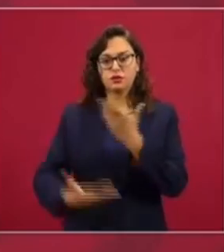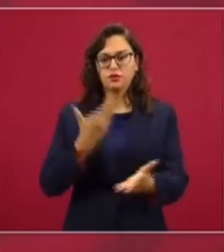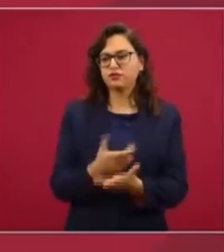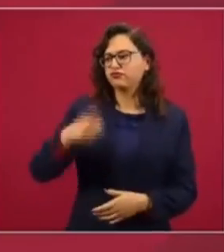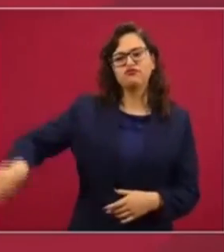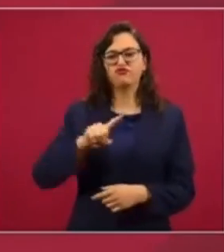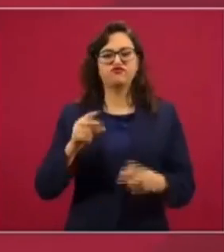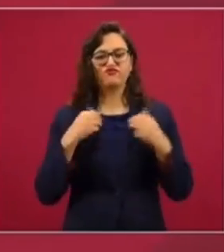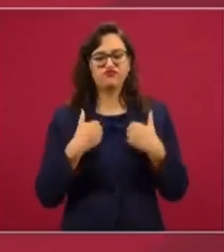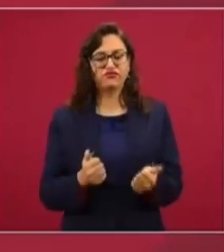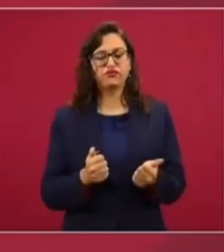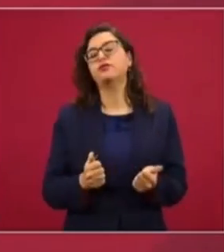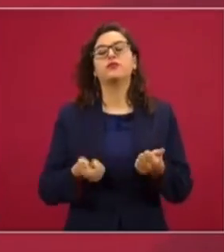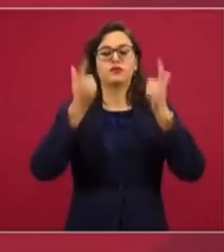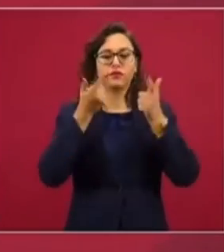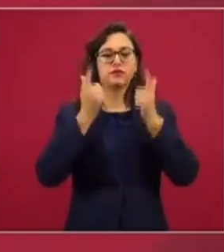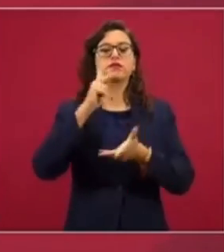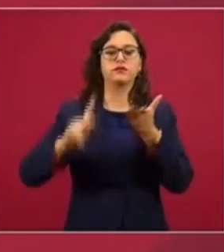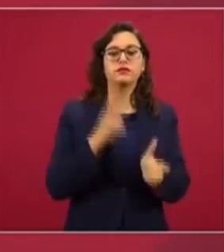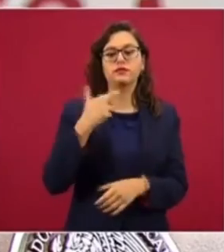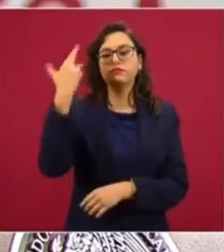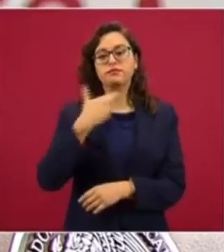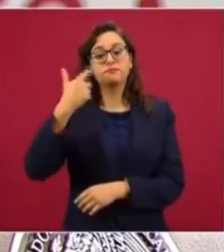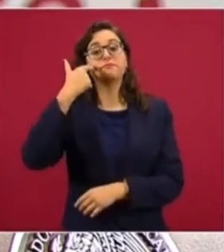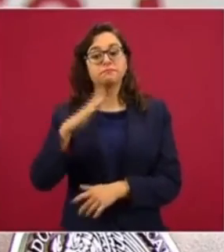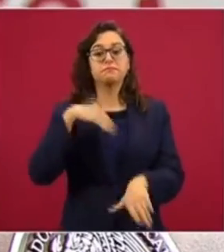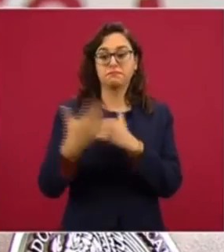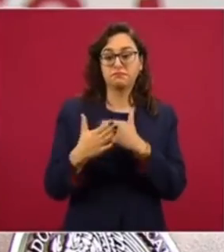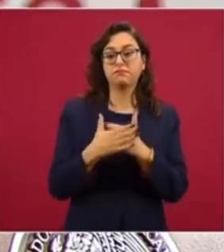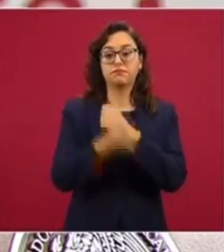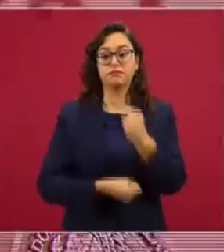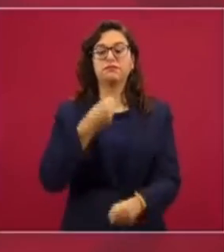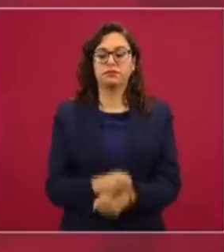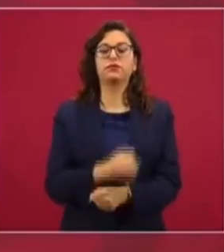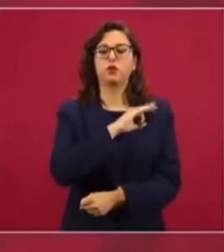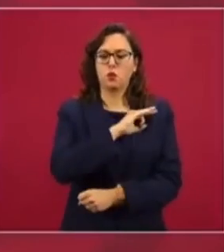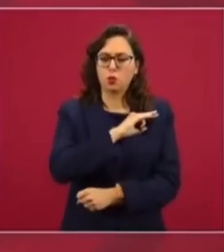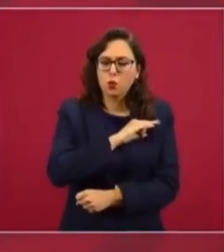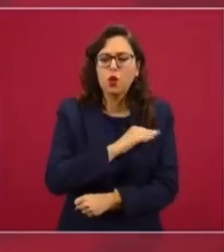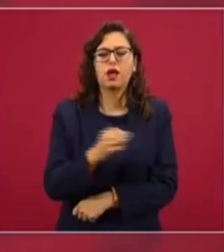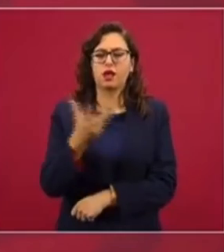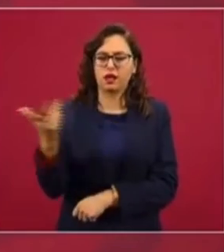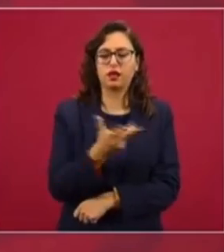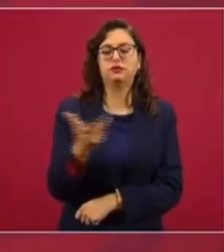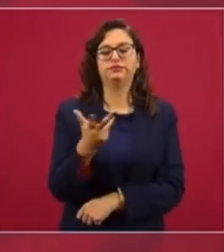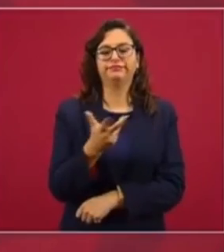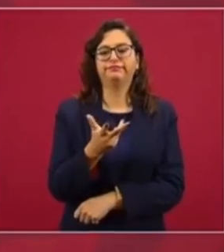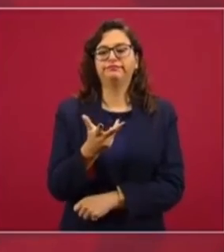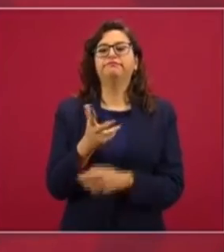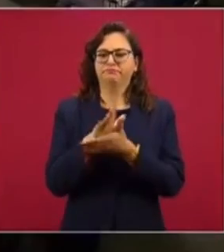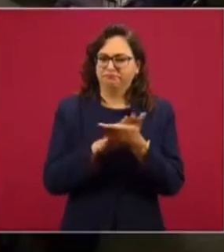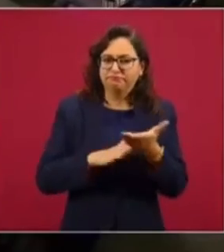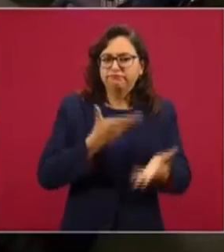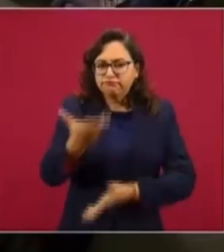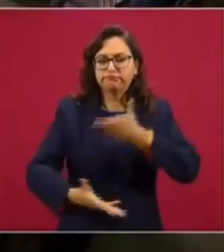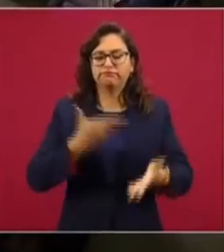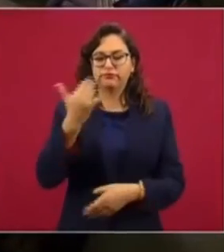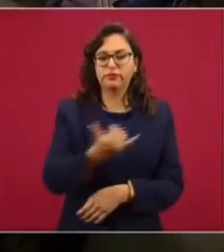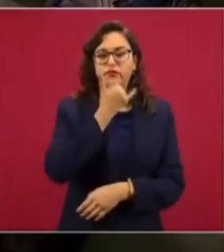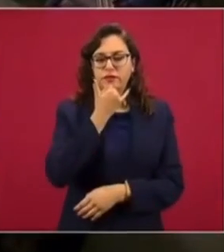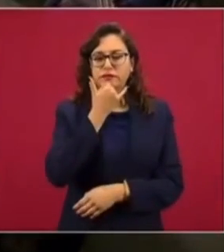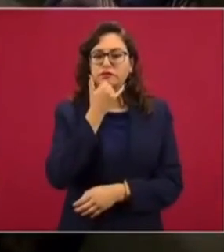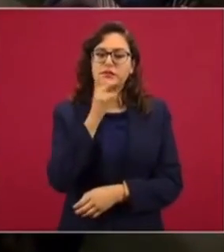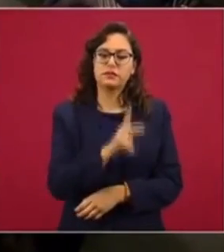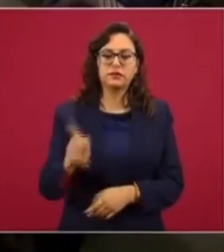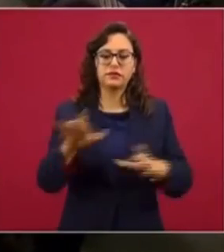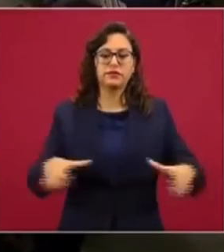se vuelva a analizar para que el año próximo se lleven a cabo estas ceremonias para ofrecer disculpas a